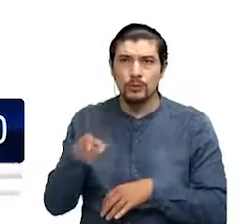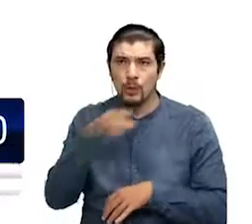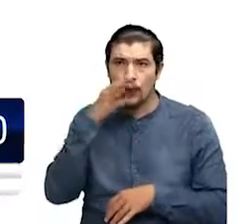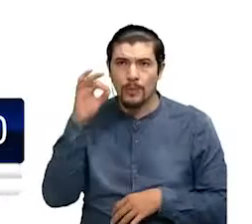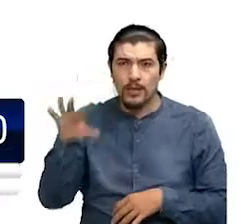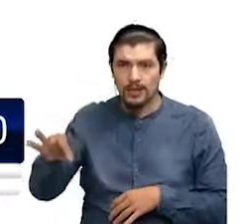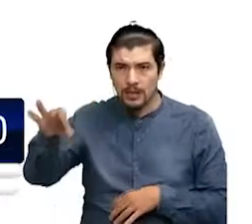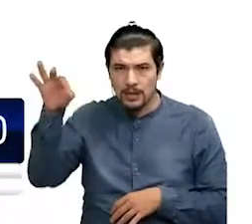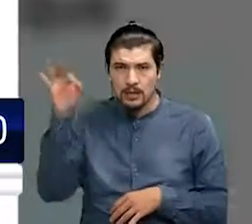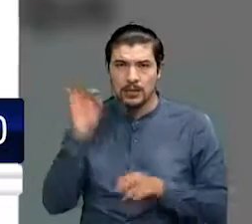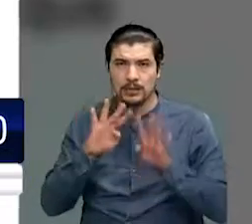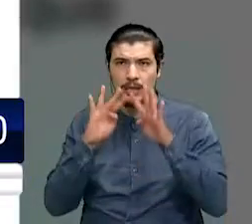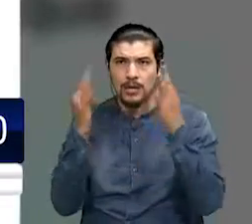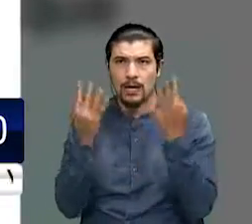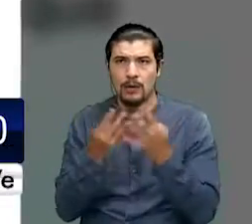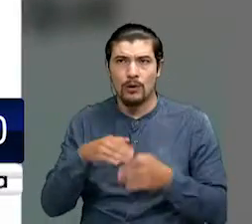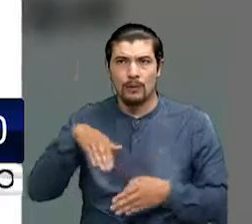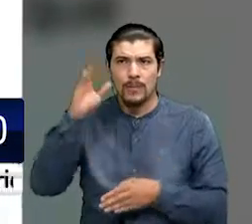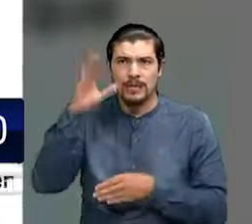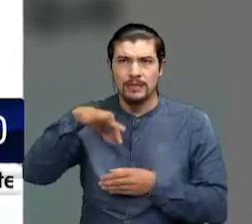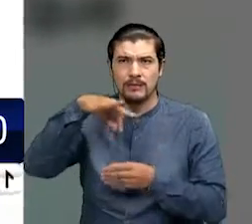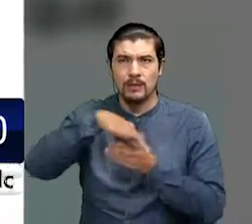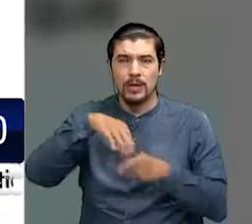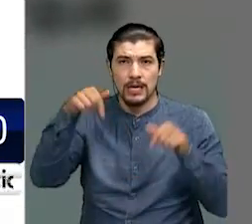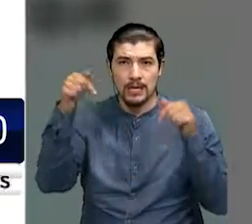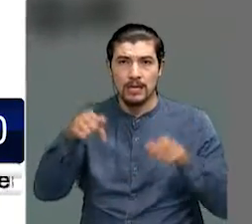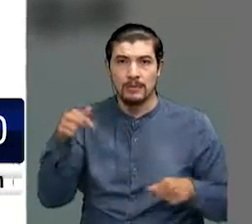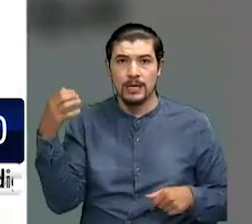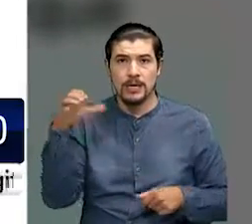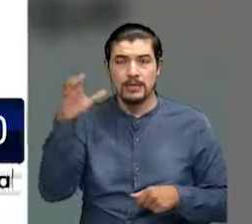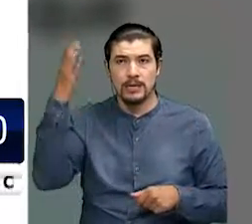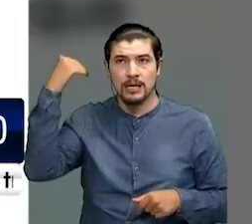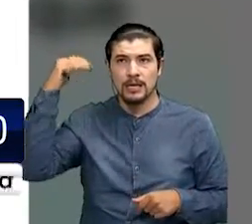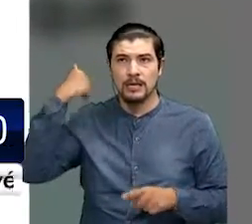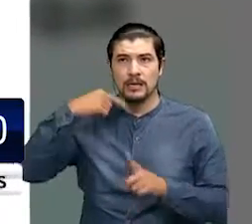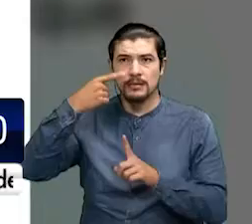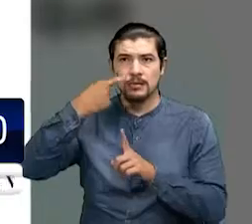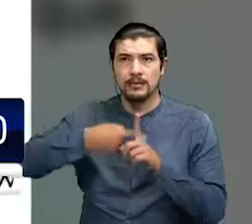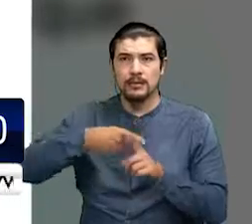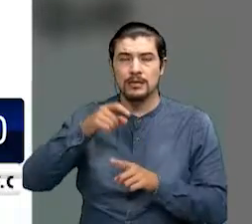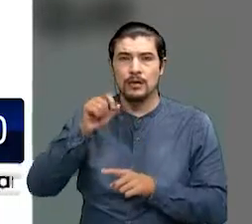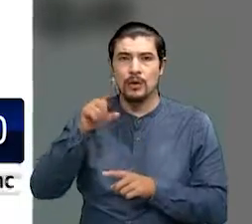uno de los senadores con más alta votación del país en los pasados comicios del 11 de